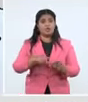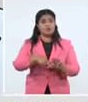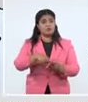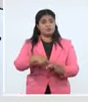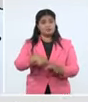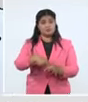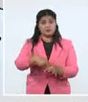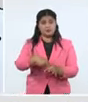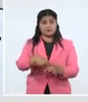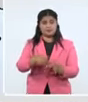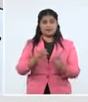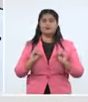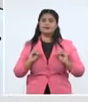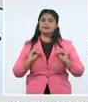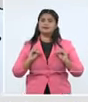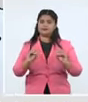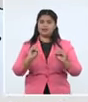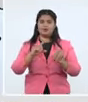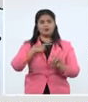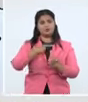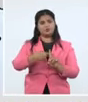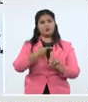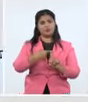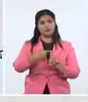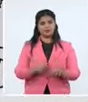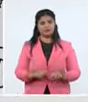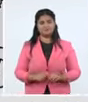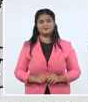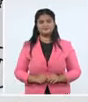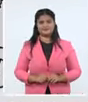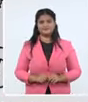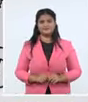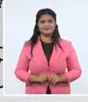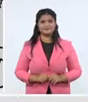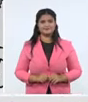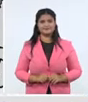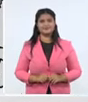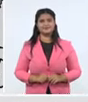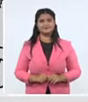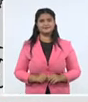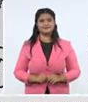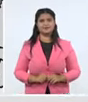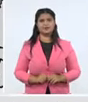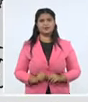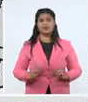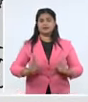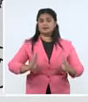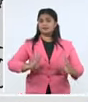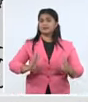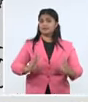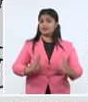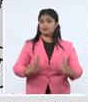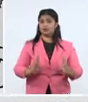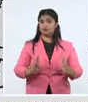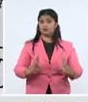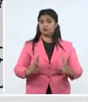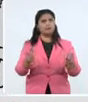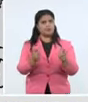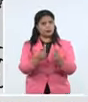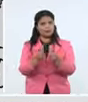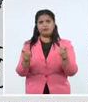diagnosticó casos nuevamente en el día de ayer. El centro de ahí lo tiene. También reduciendo, pero